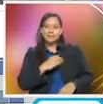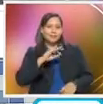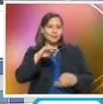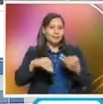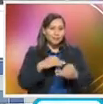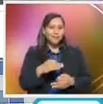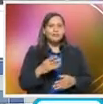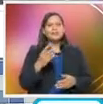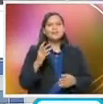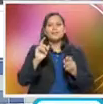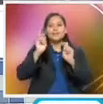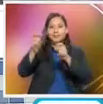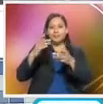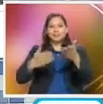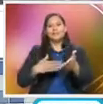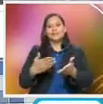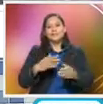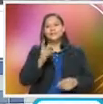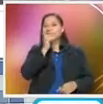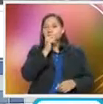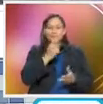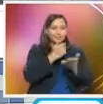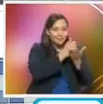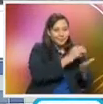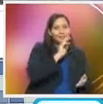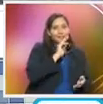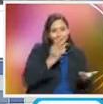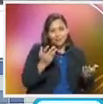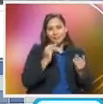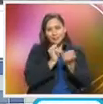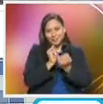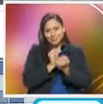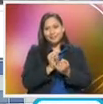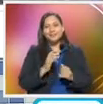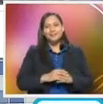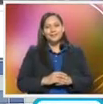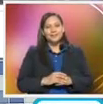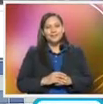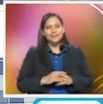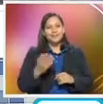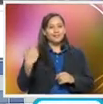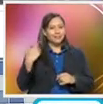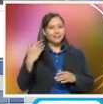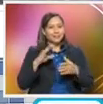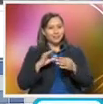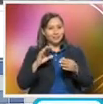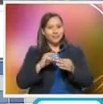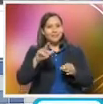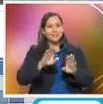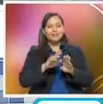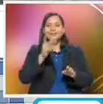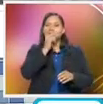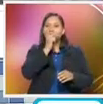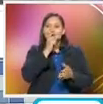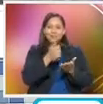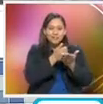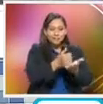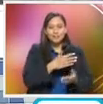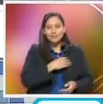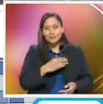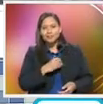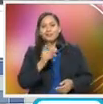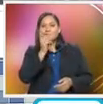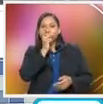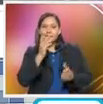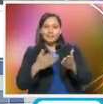los pones a cocinar. claro. Que el papá que le sí. ayude a la mamá también, ¿no? Sí. Hace ratito que hablaban de ayudar con los niños y eso, el